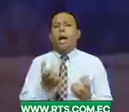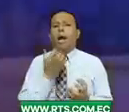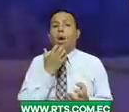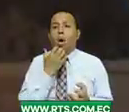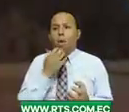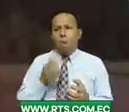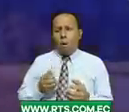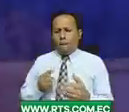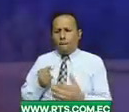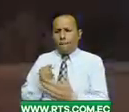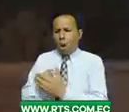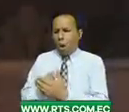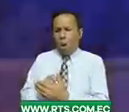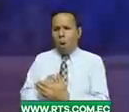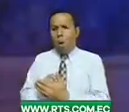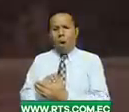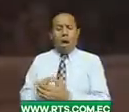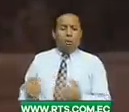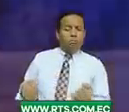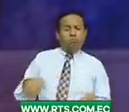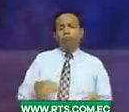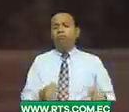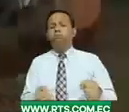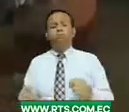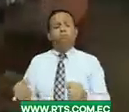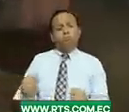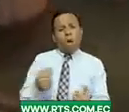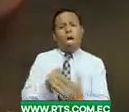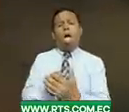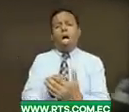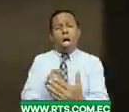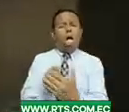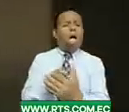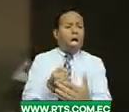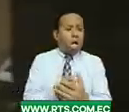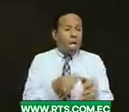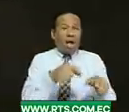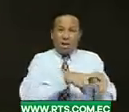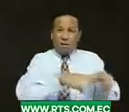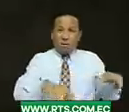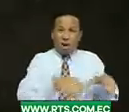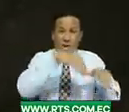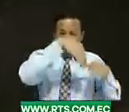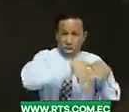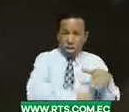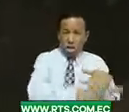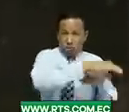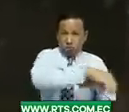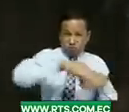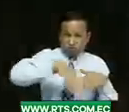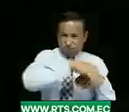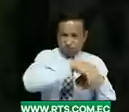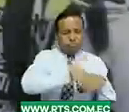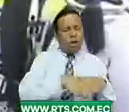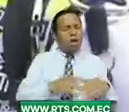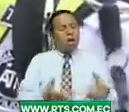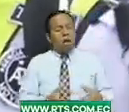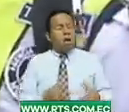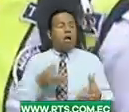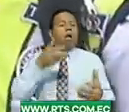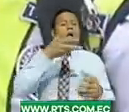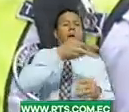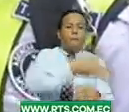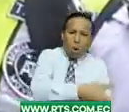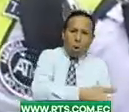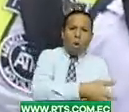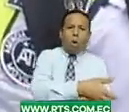la obra pública en ejecución. El señor abandona el lugar de los hechos y se impacta con otros vehículos, ocasionando lesiones